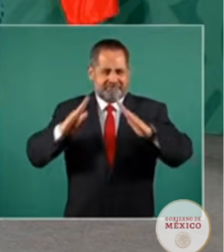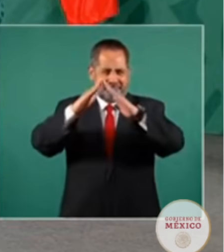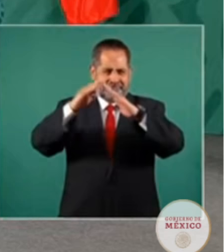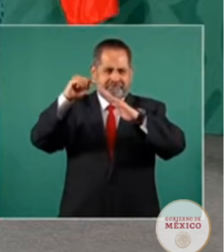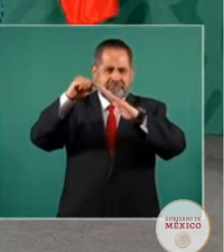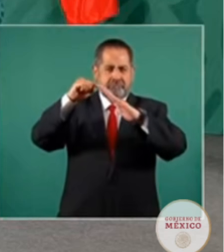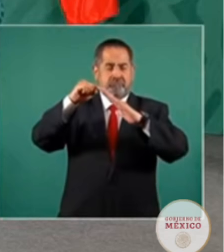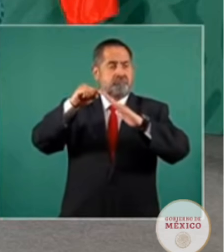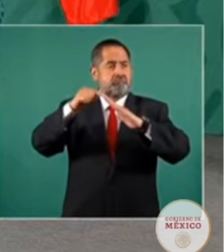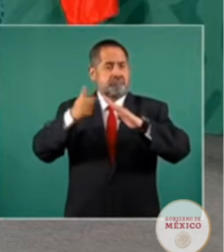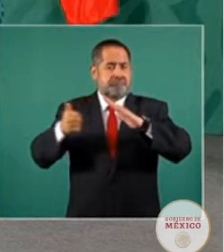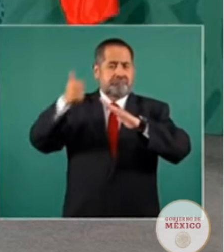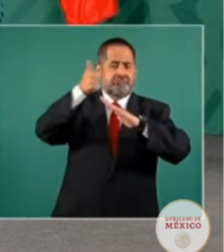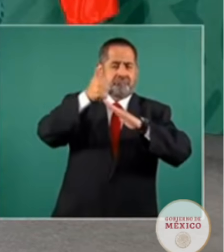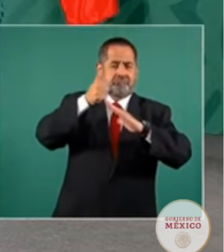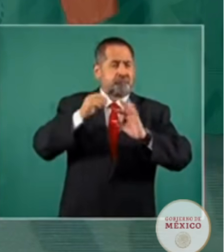vivimos